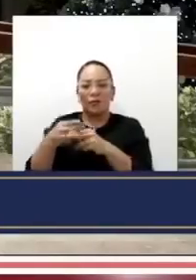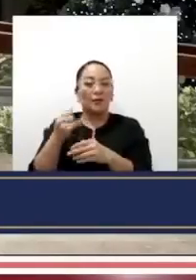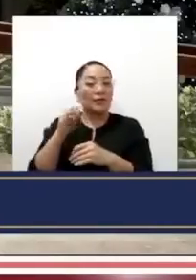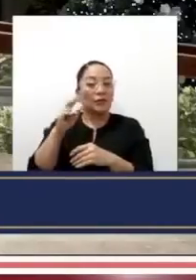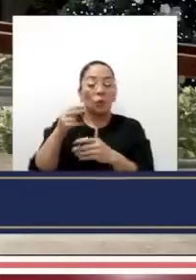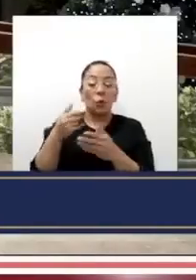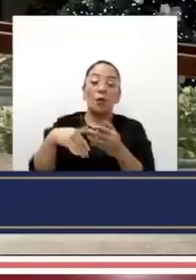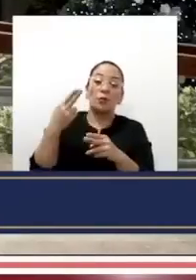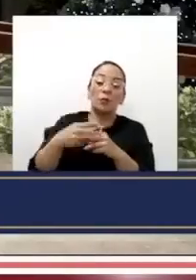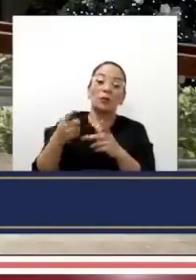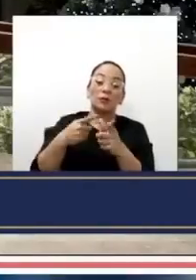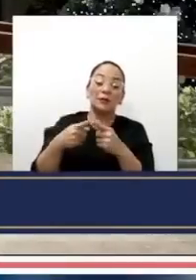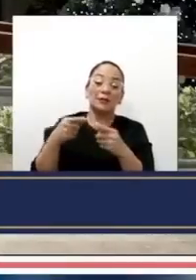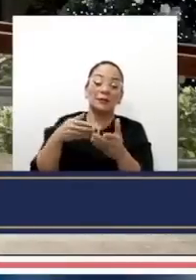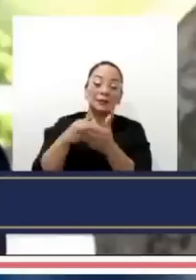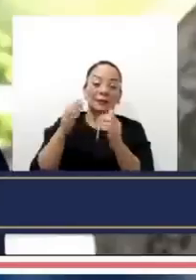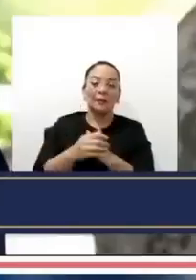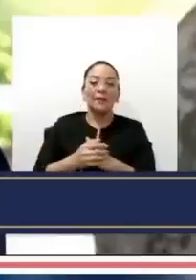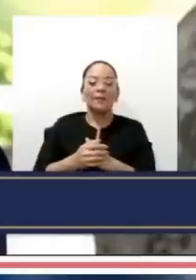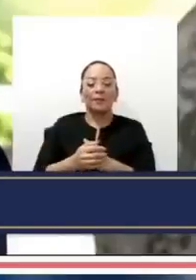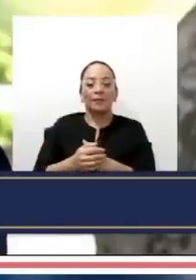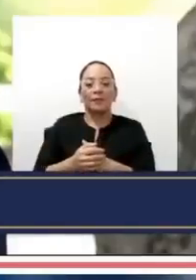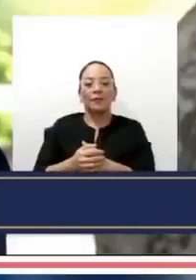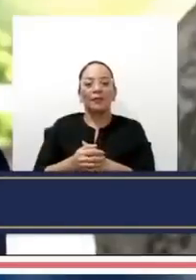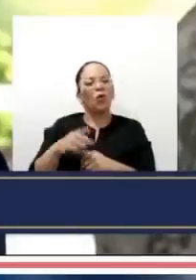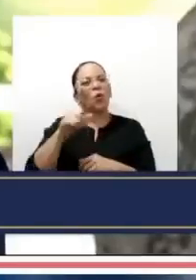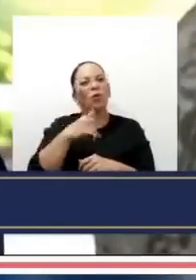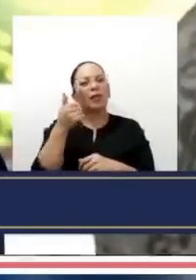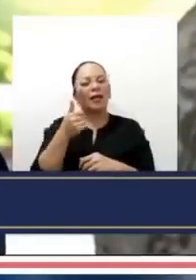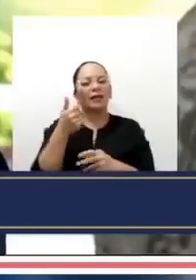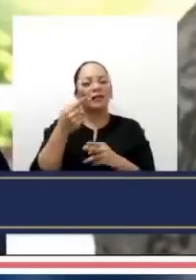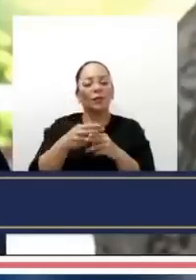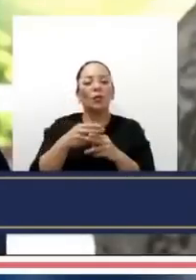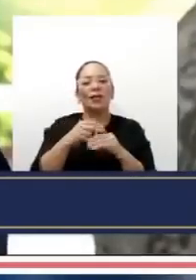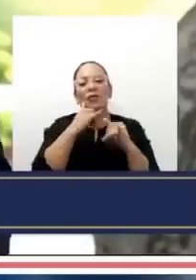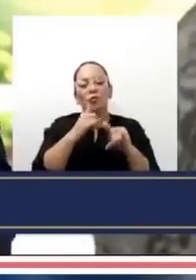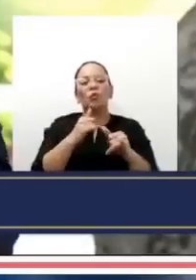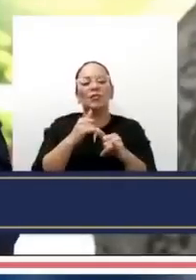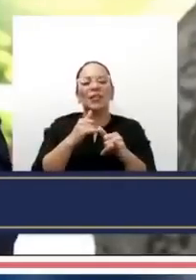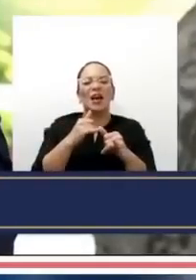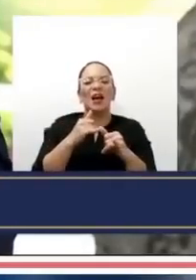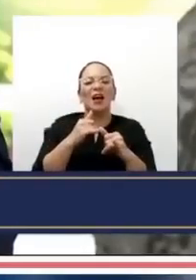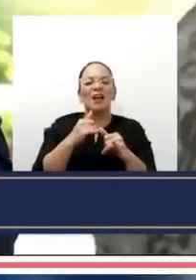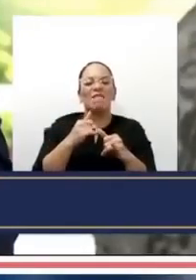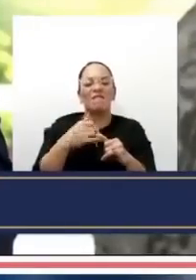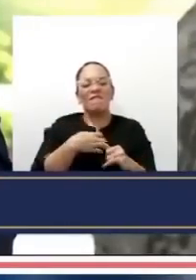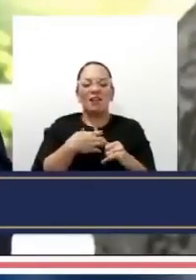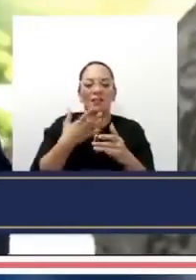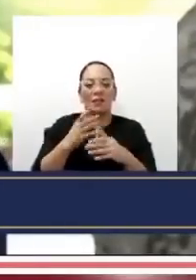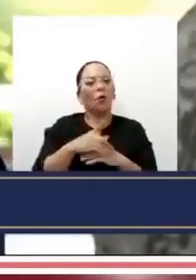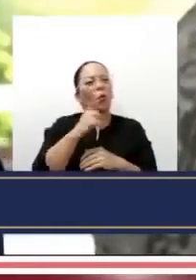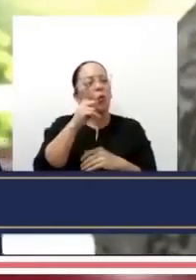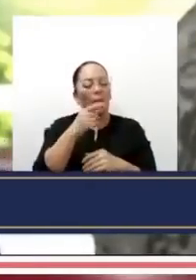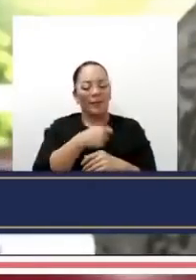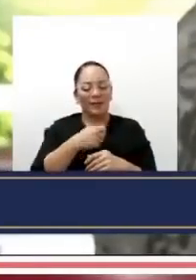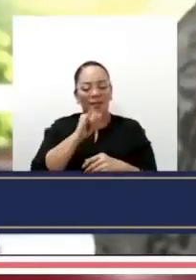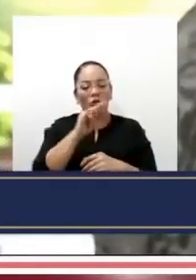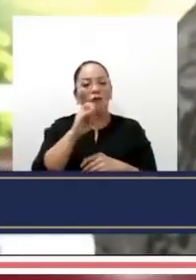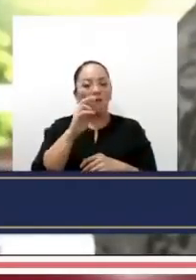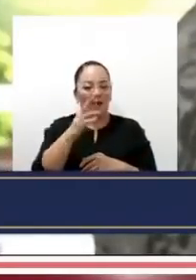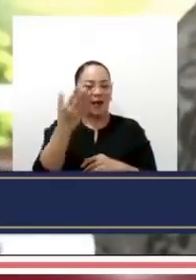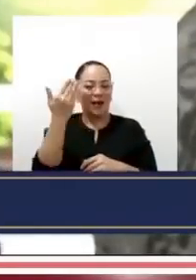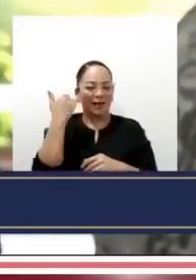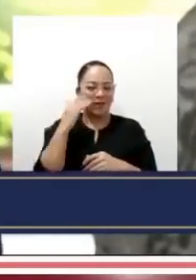techo. Sigue una también fantástica, tipo, yo le llamo las denuncias revancha, un señor que fue presidente ejecutivo de Incofer a inicios de este